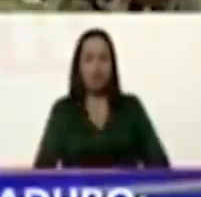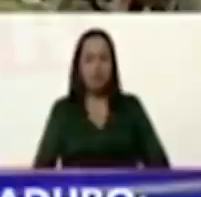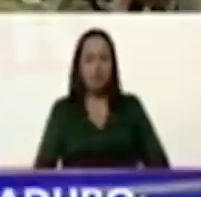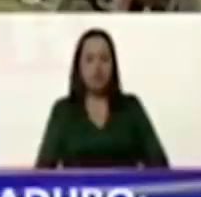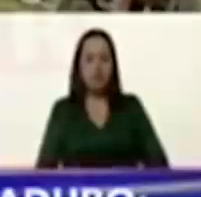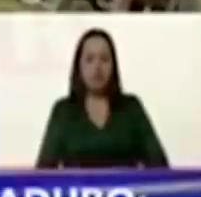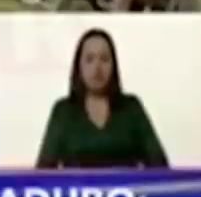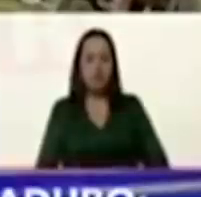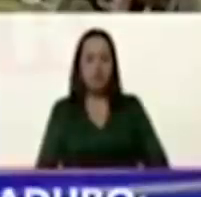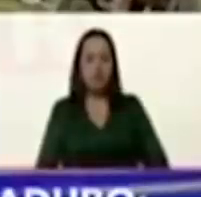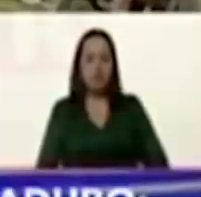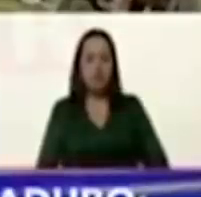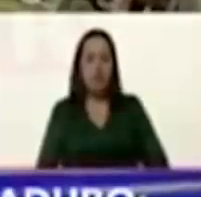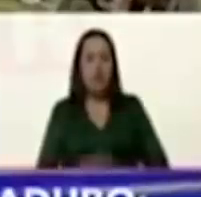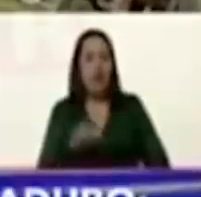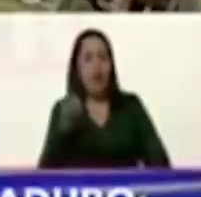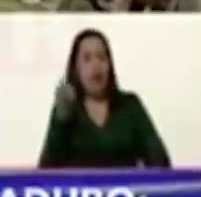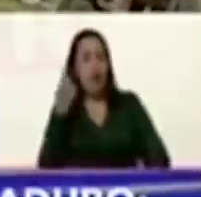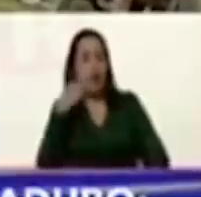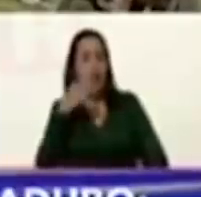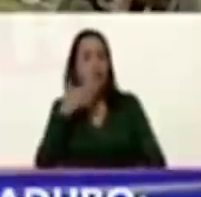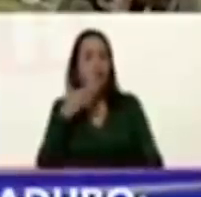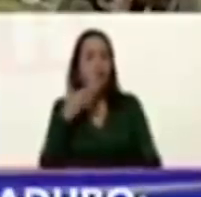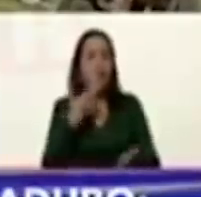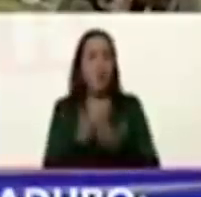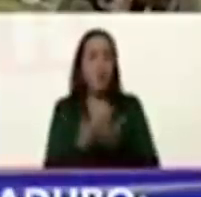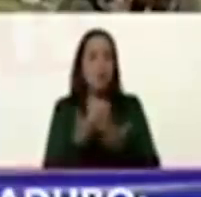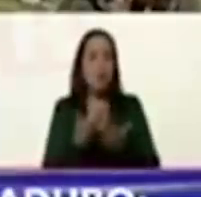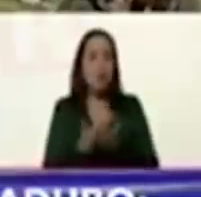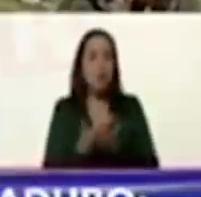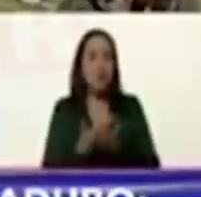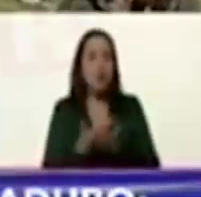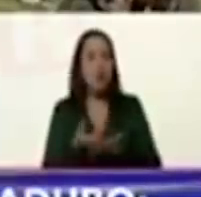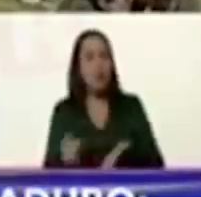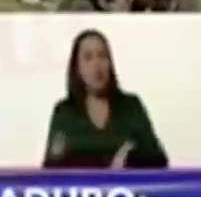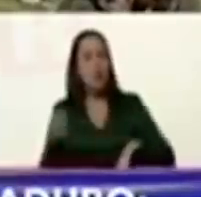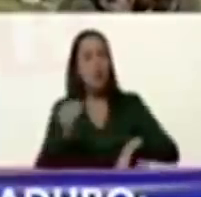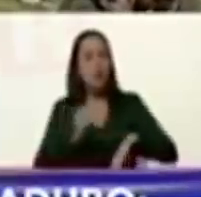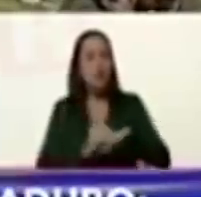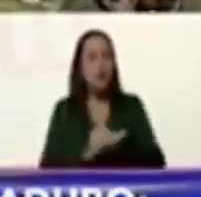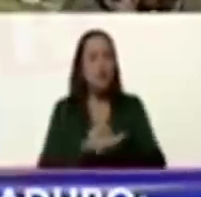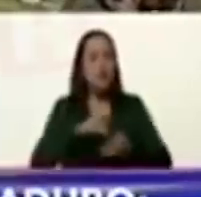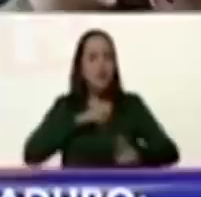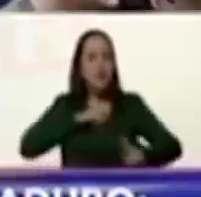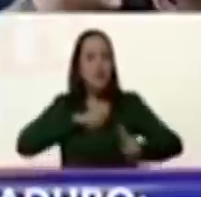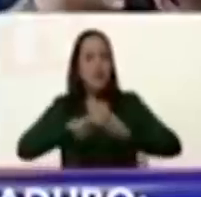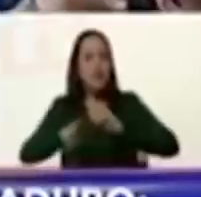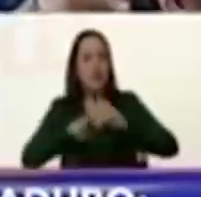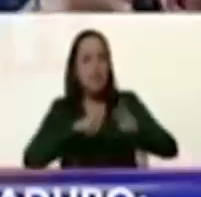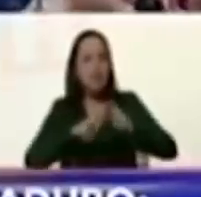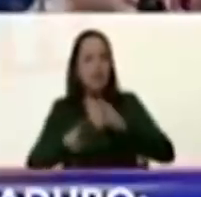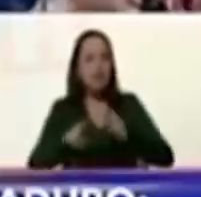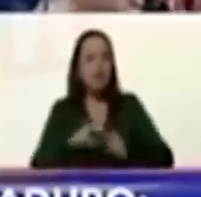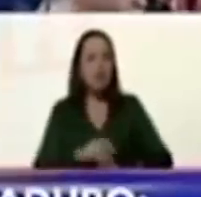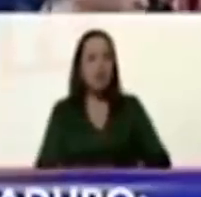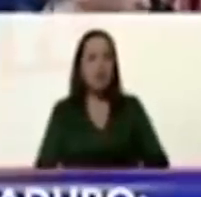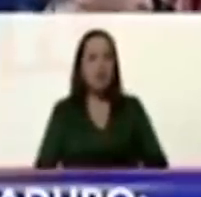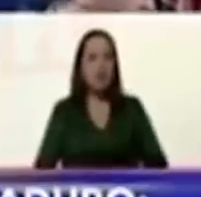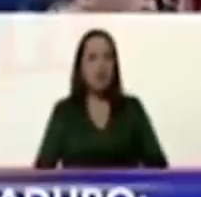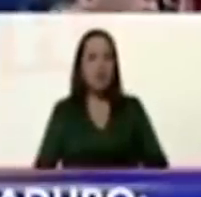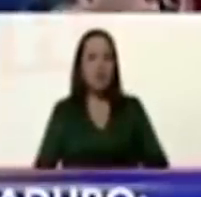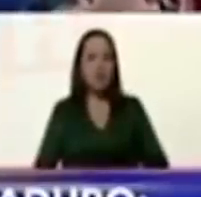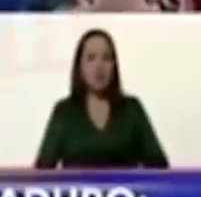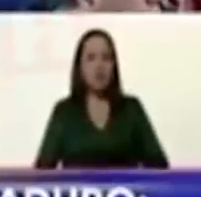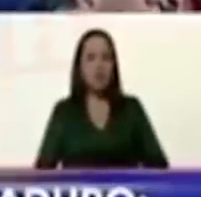ve su derrota se desespera ayer habló de aplastar a venezuela jamás a venezuela no al aplasta nadie seguiremos nuestro